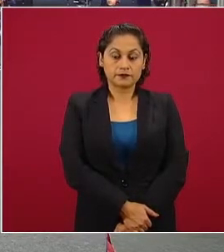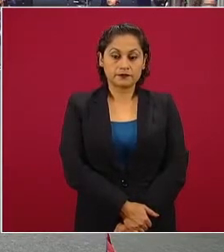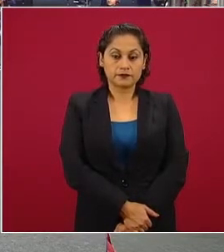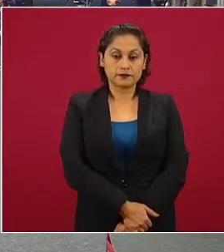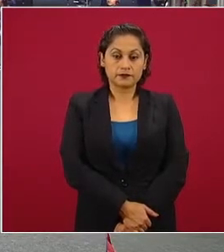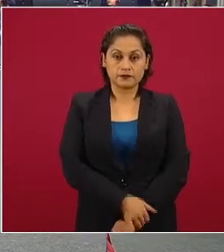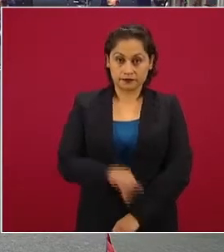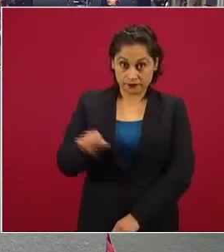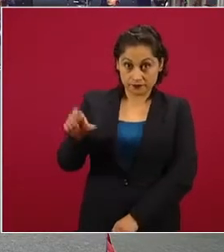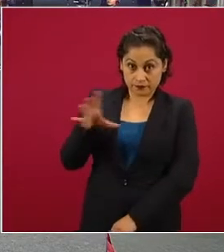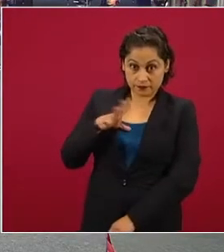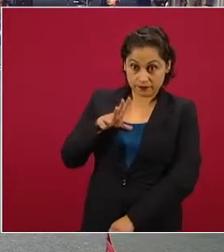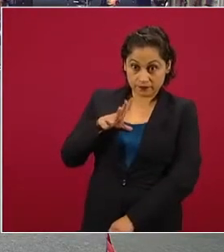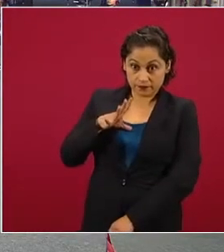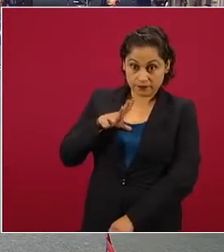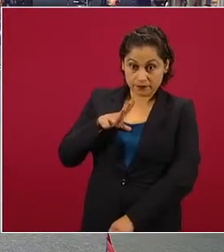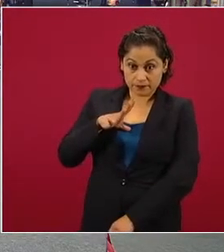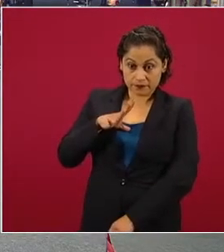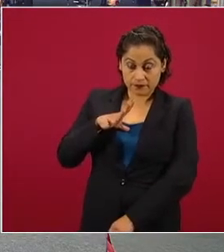¿Sí lo tienen?